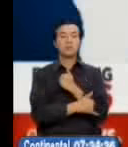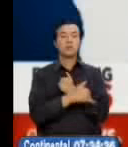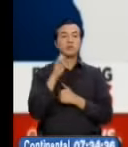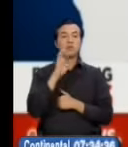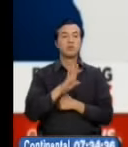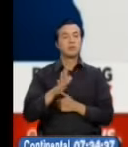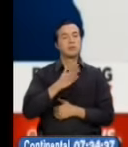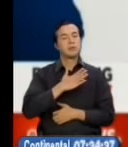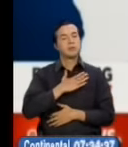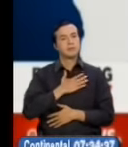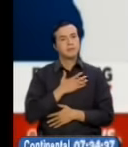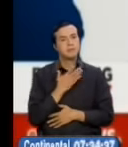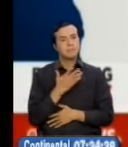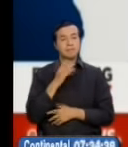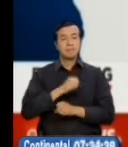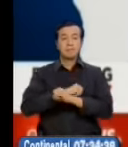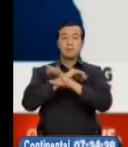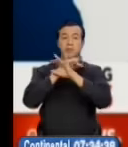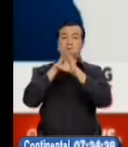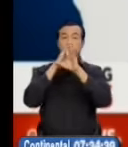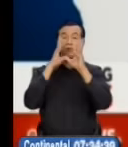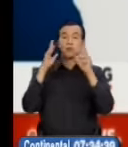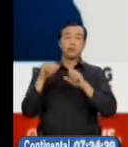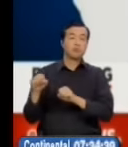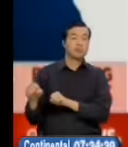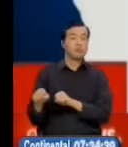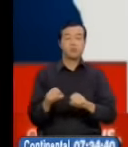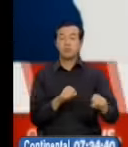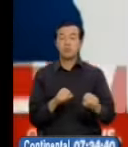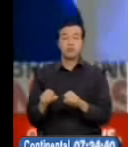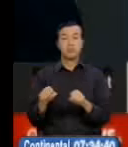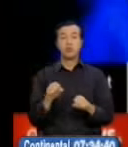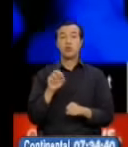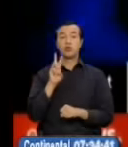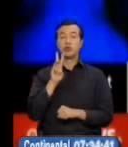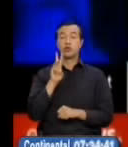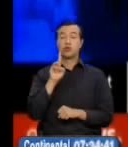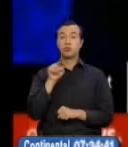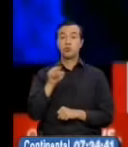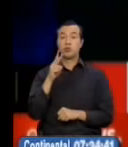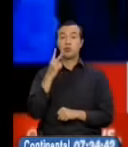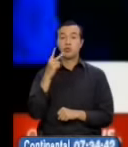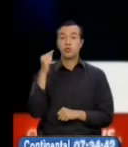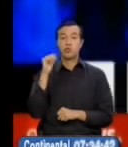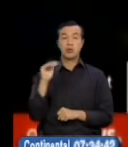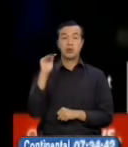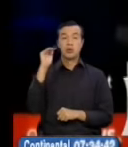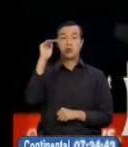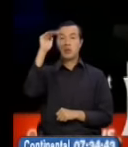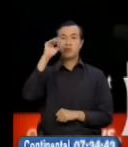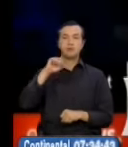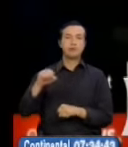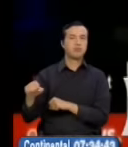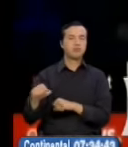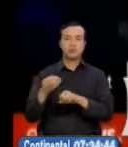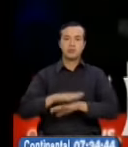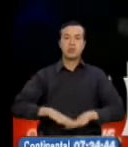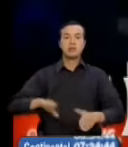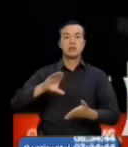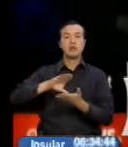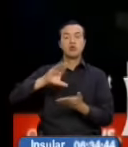europeo. Lamentablemente, en horas de la madrugada se registró un sismo de magnitud 6.2 grados en la escala de Richter que sacudió el centro